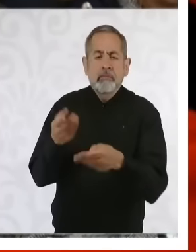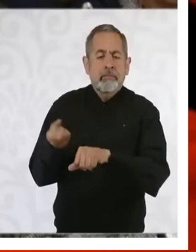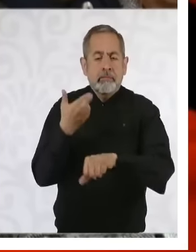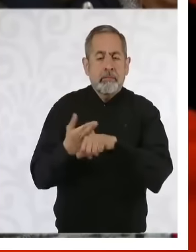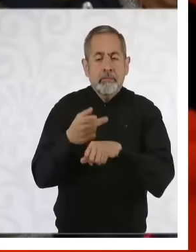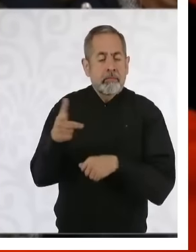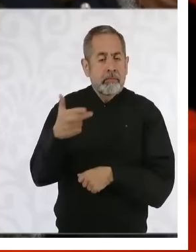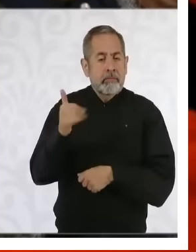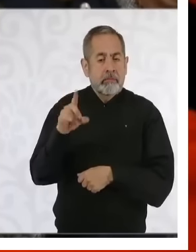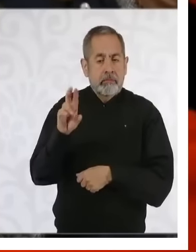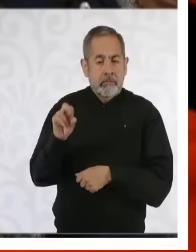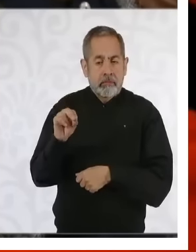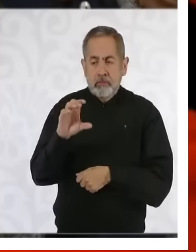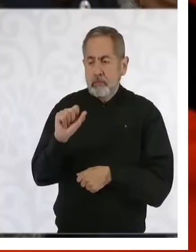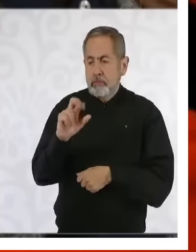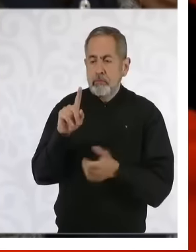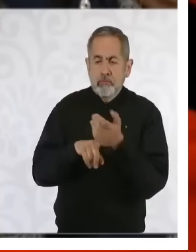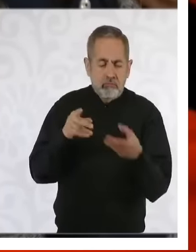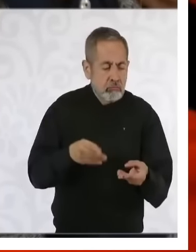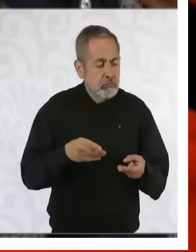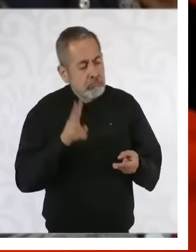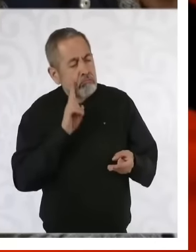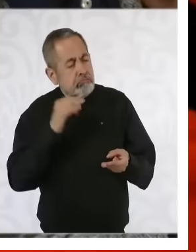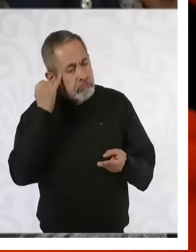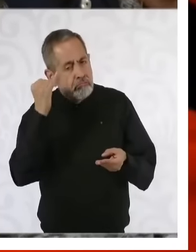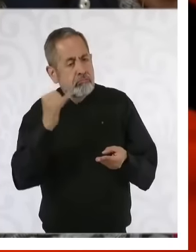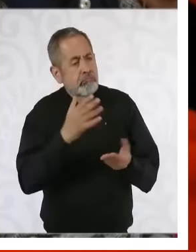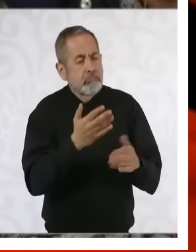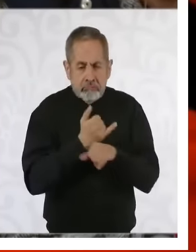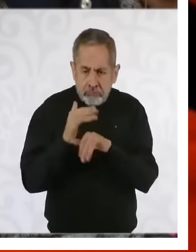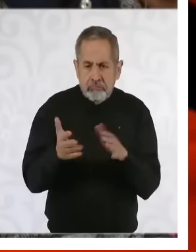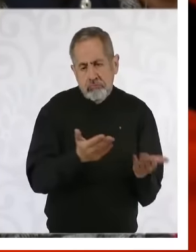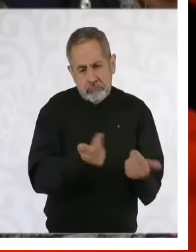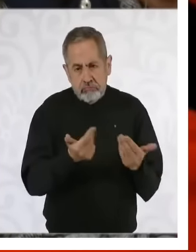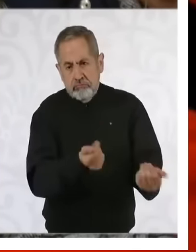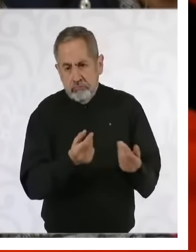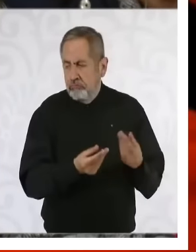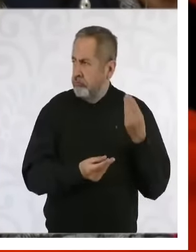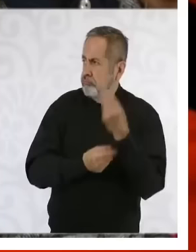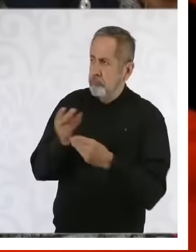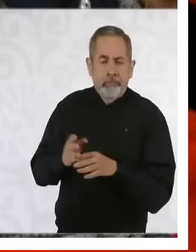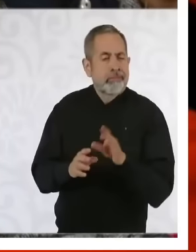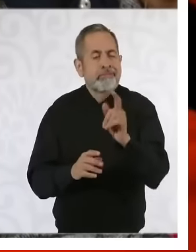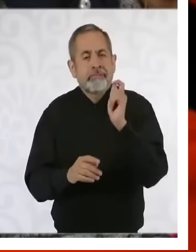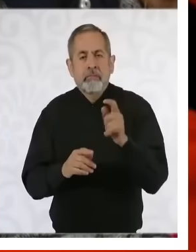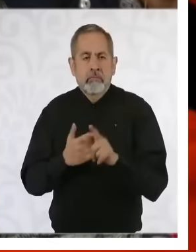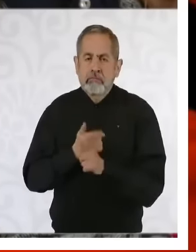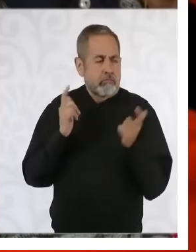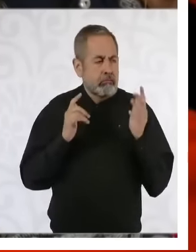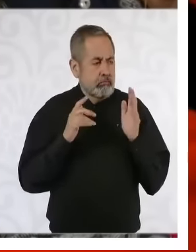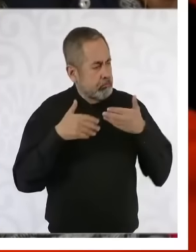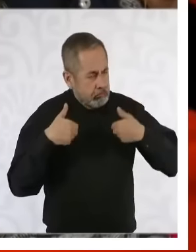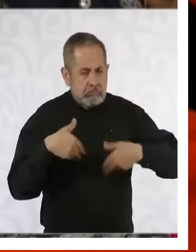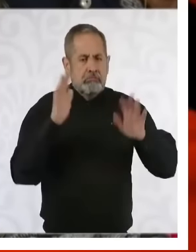Vidal. No le pareció tan descabellado, les pidió más información, y entonces no es liberar totalmente, pero sí que los